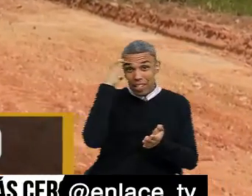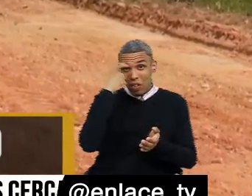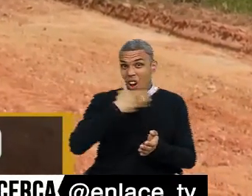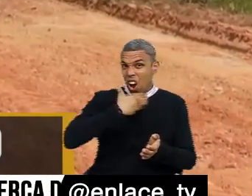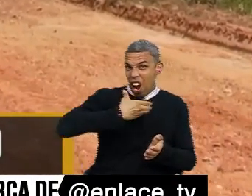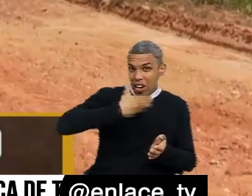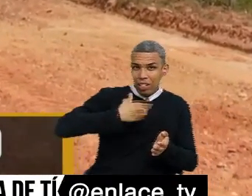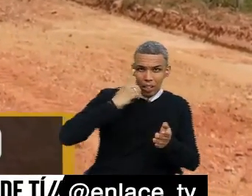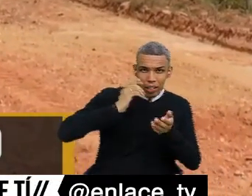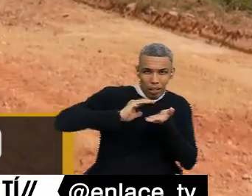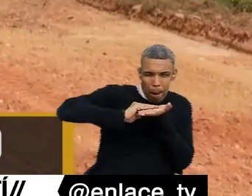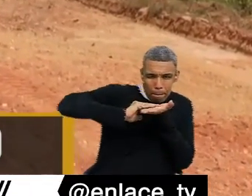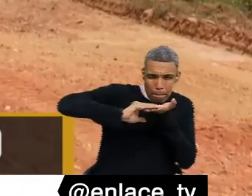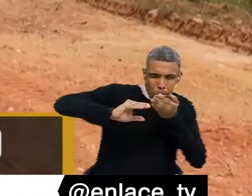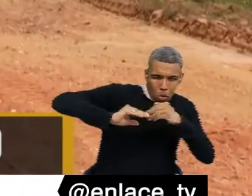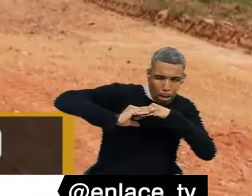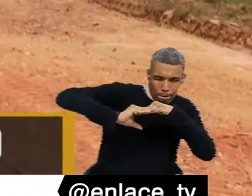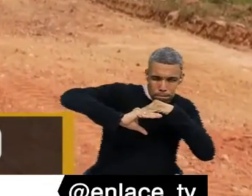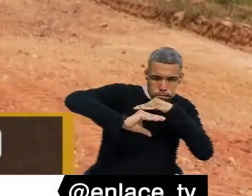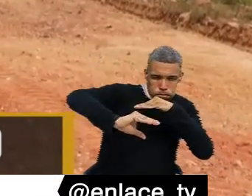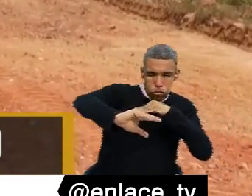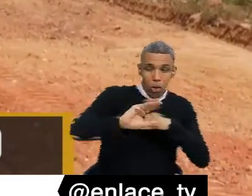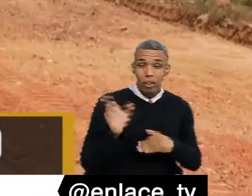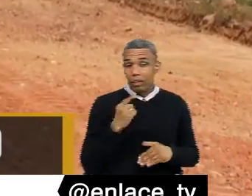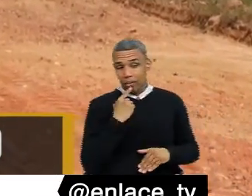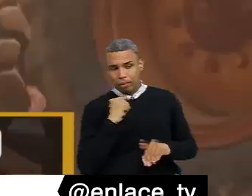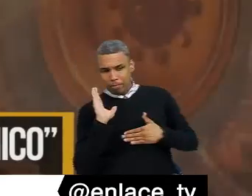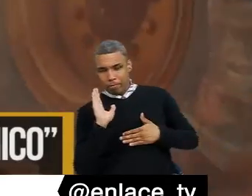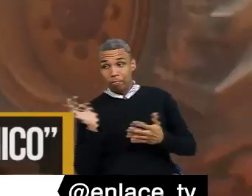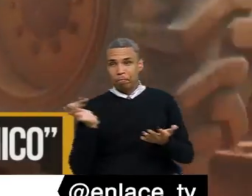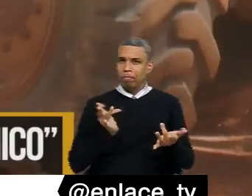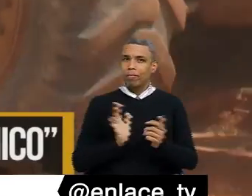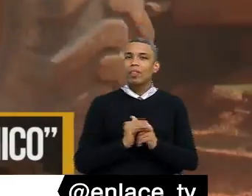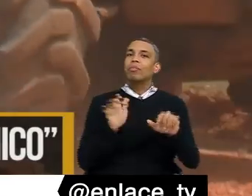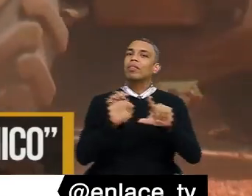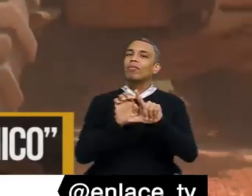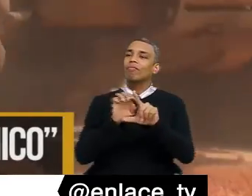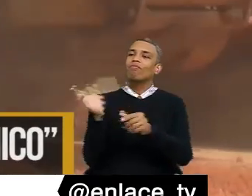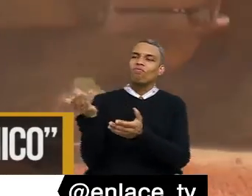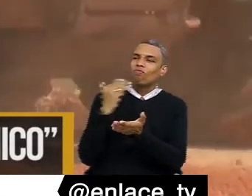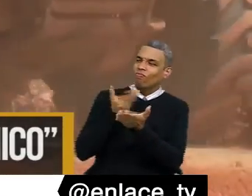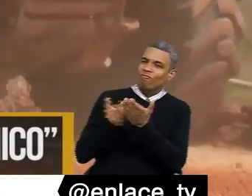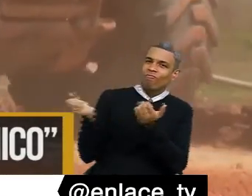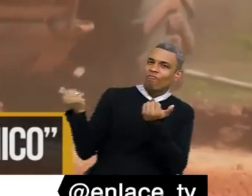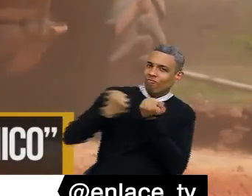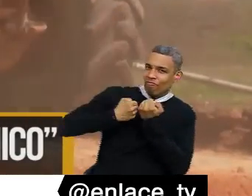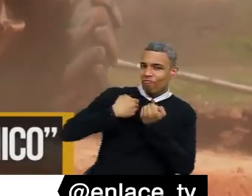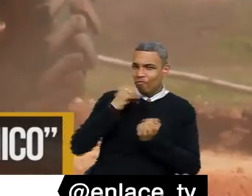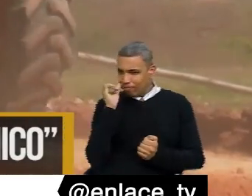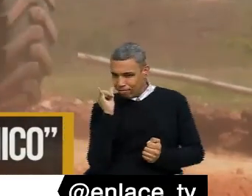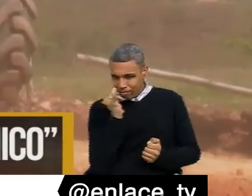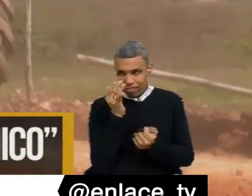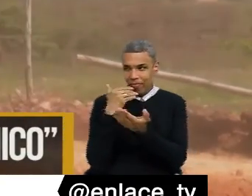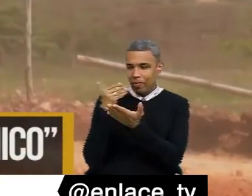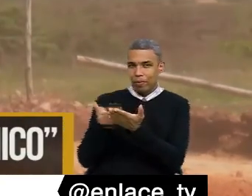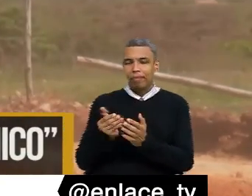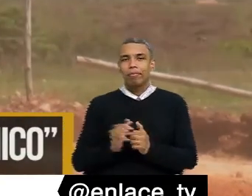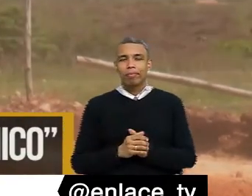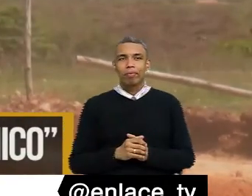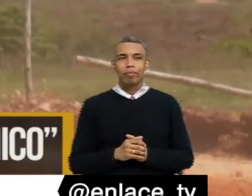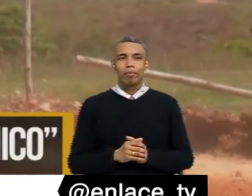cuenta, por estar cubriéndonos y ayudándonos con su labor. A esta complacencia se suma la de un trabajo articulado entre los residentes